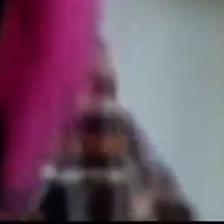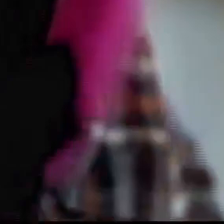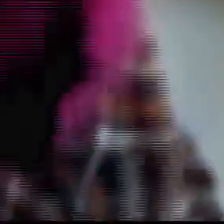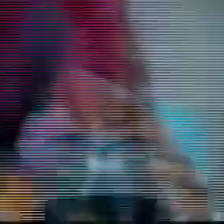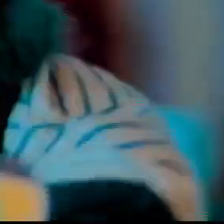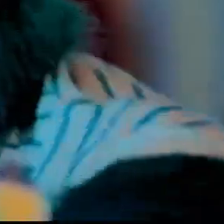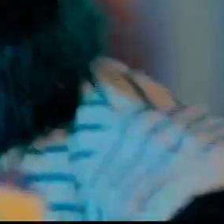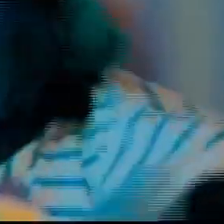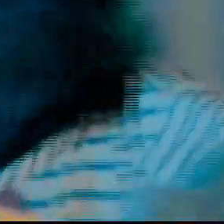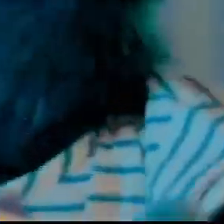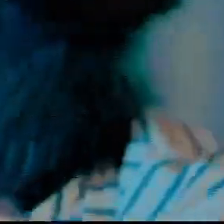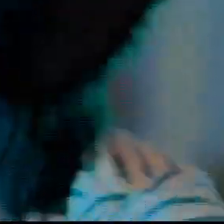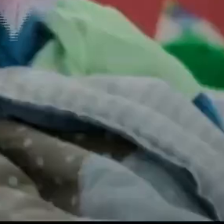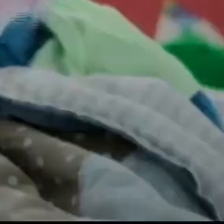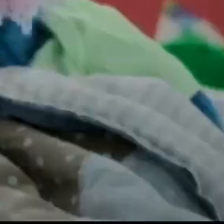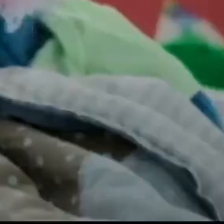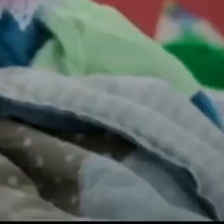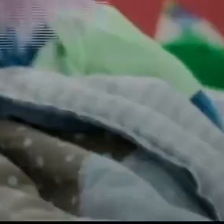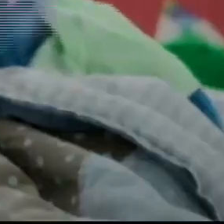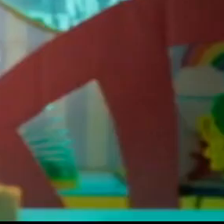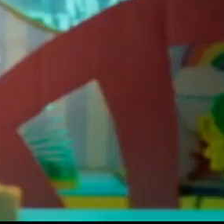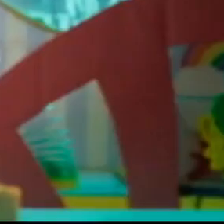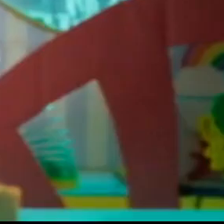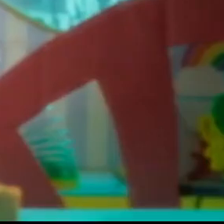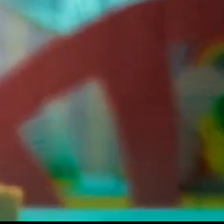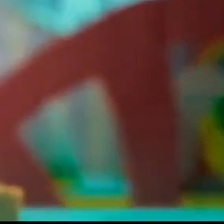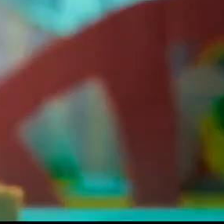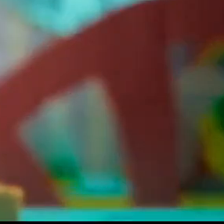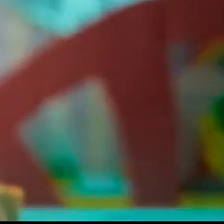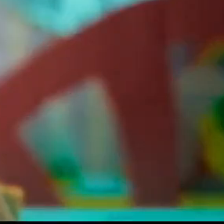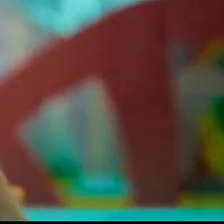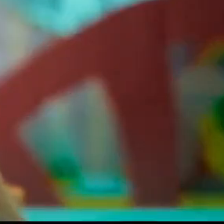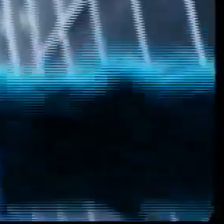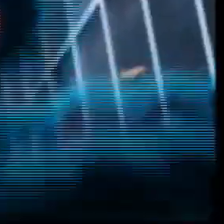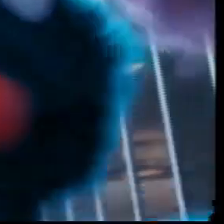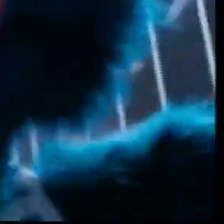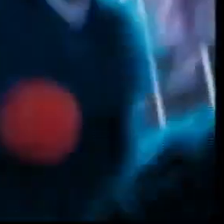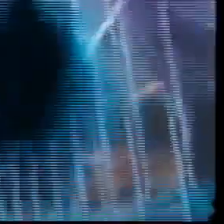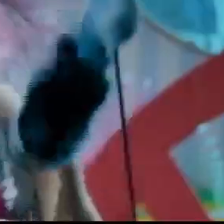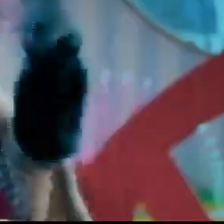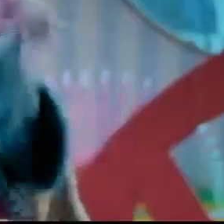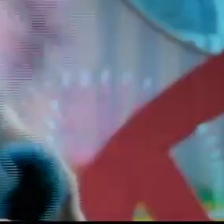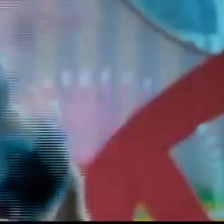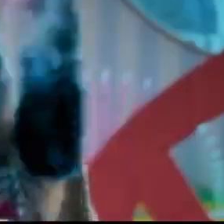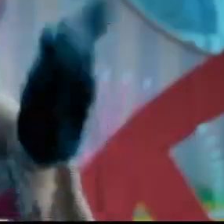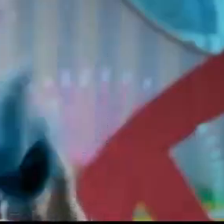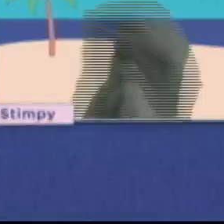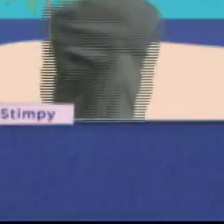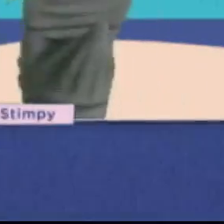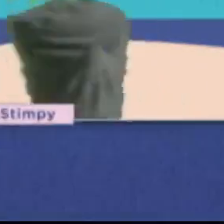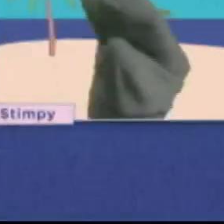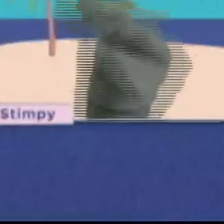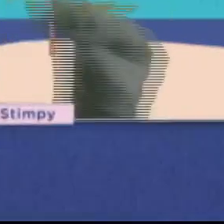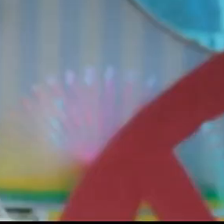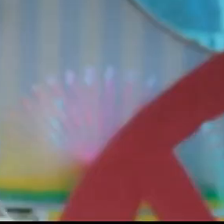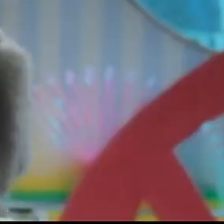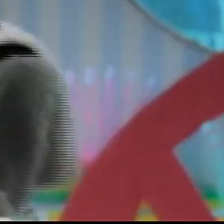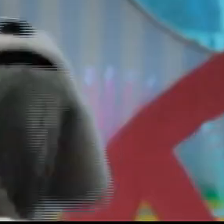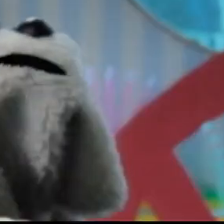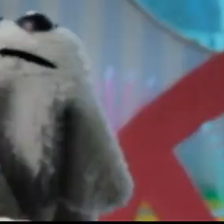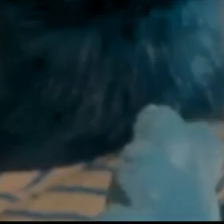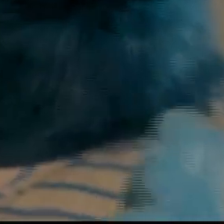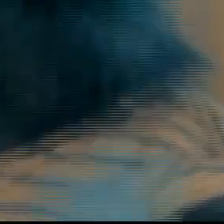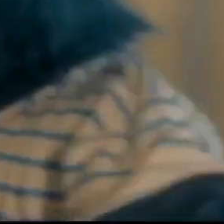Soy el papá. Soy Nani. Soy el papá. Soy Nani. Soy el papá. Soy Nani.